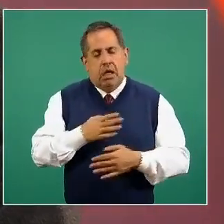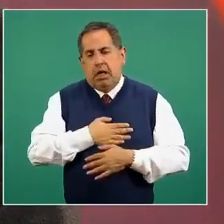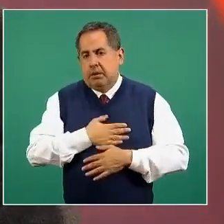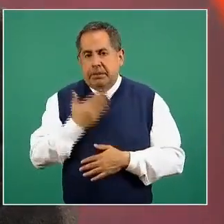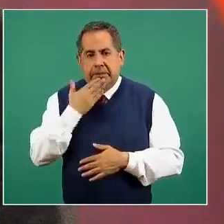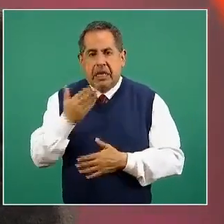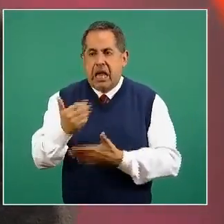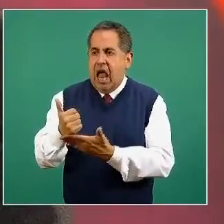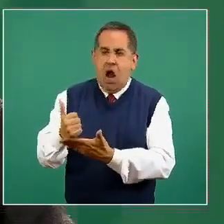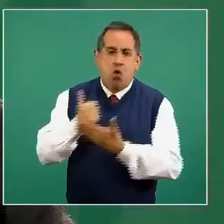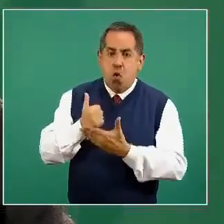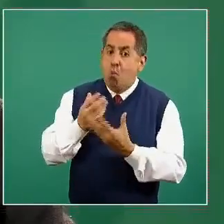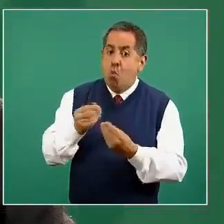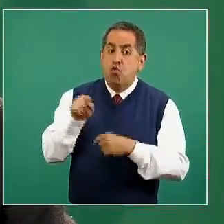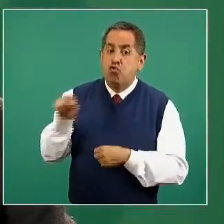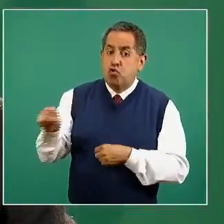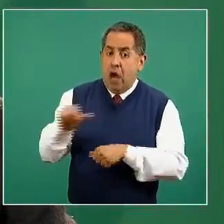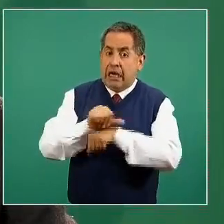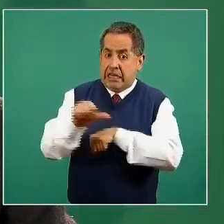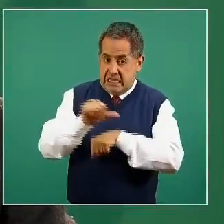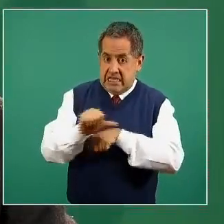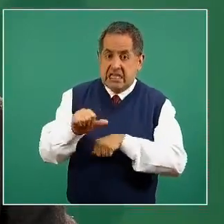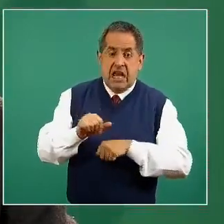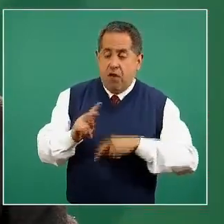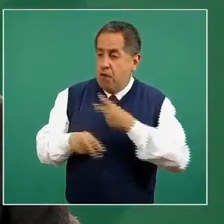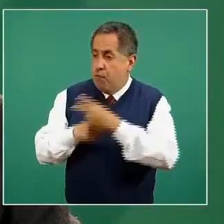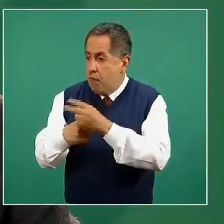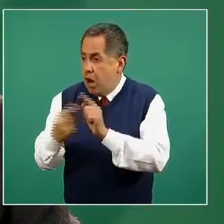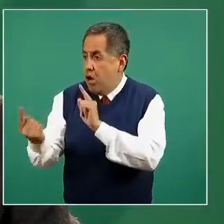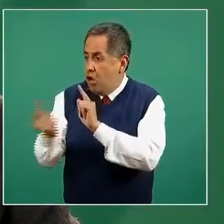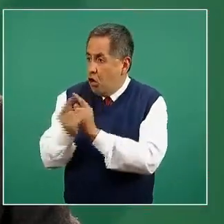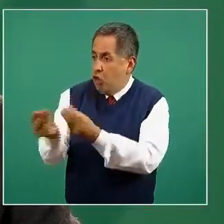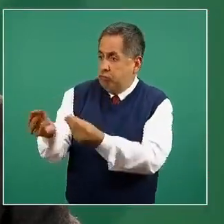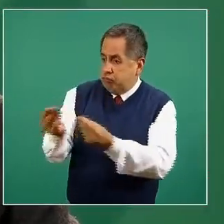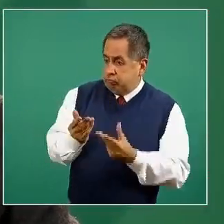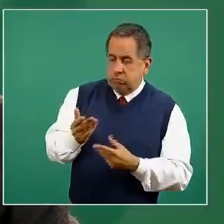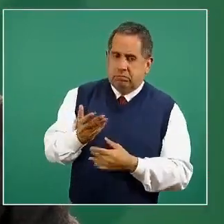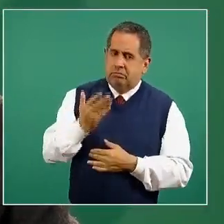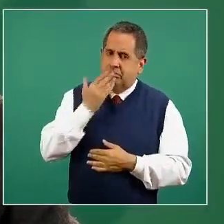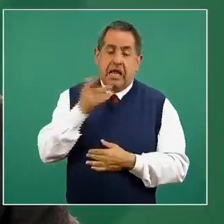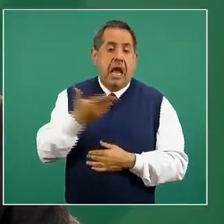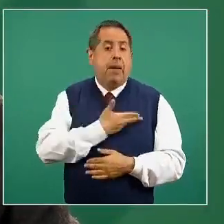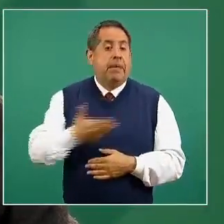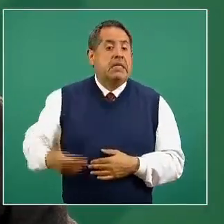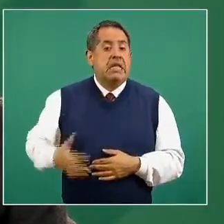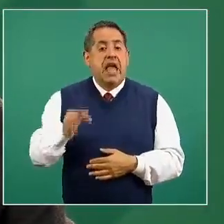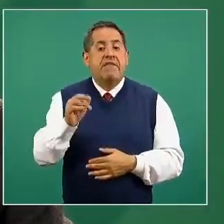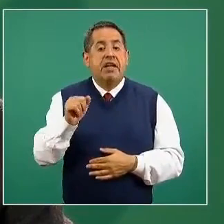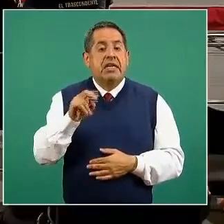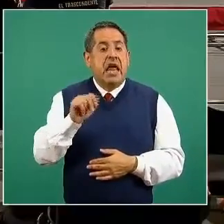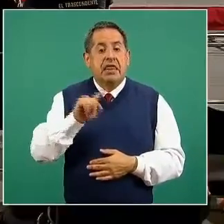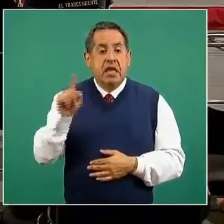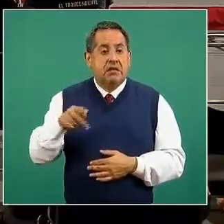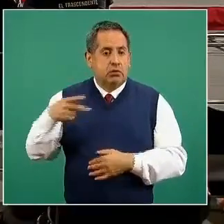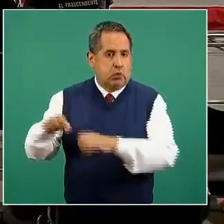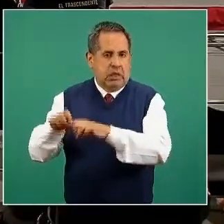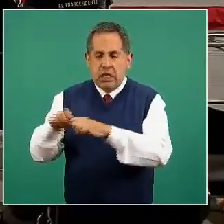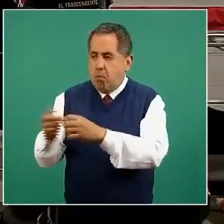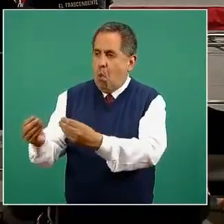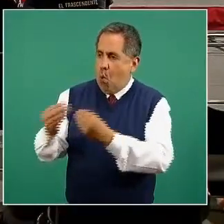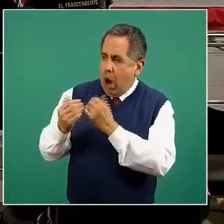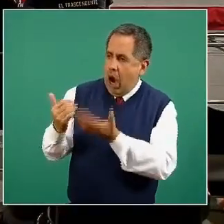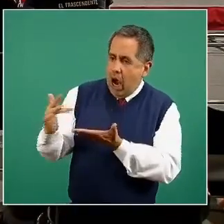ayuda la misión en Argentina y la asistencia del presidente Fernández y su equipo, porque